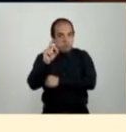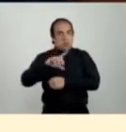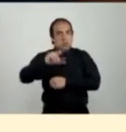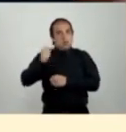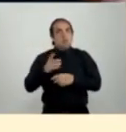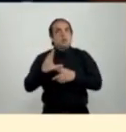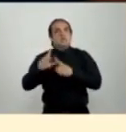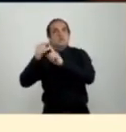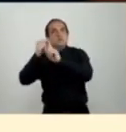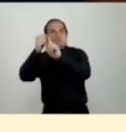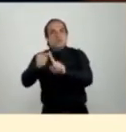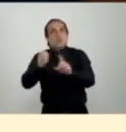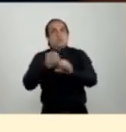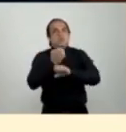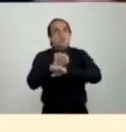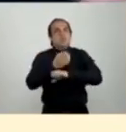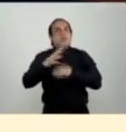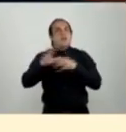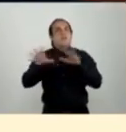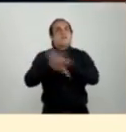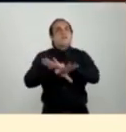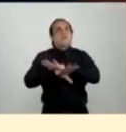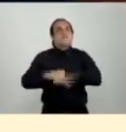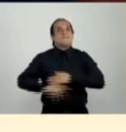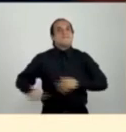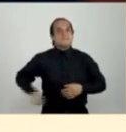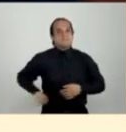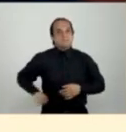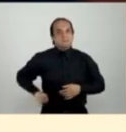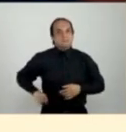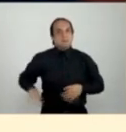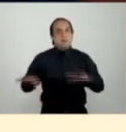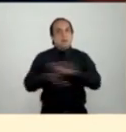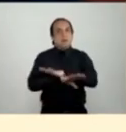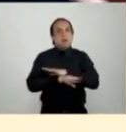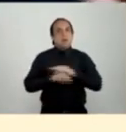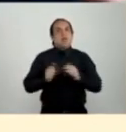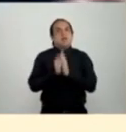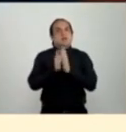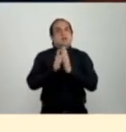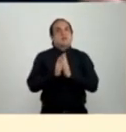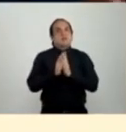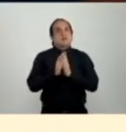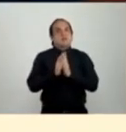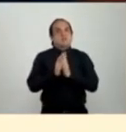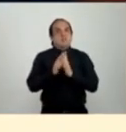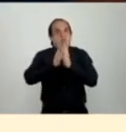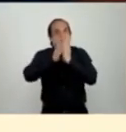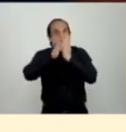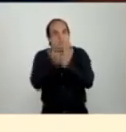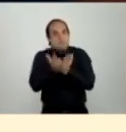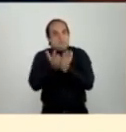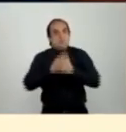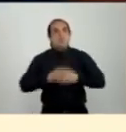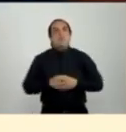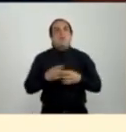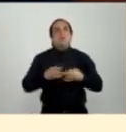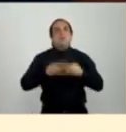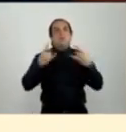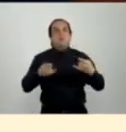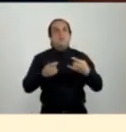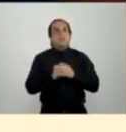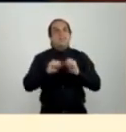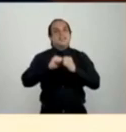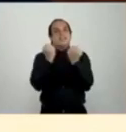muy interesante, porque deja de ser la novela de salón, la novela de mayordomo, y se vuelve la novela de la calle. Fíjate que con Chester Hines,